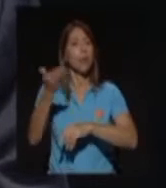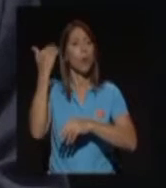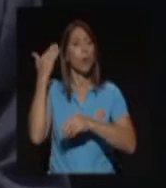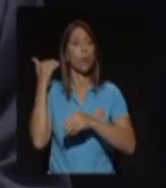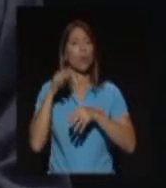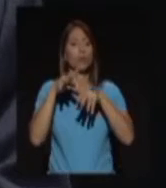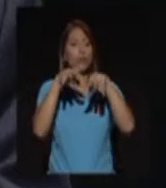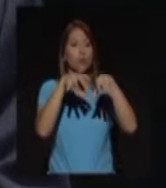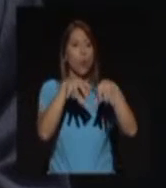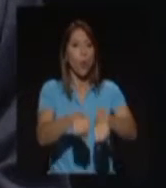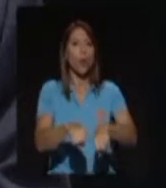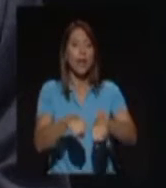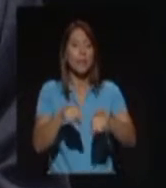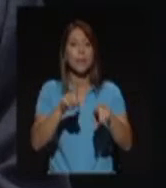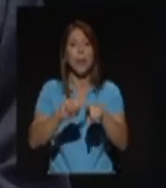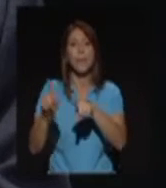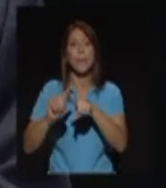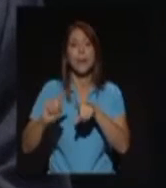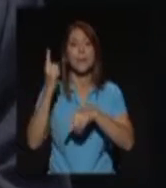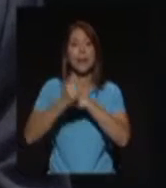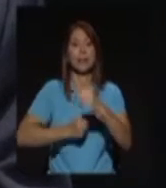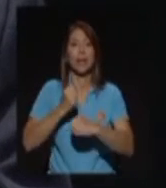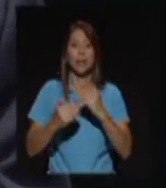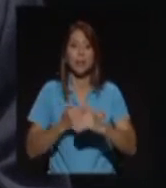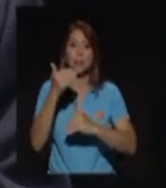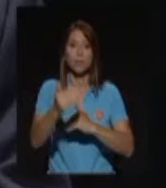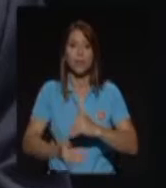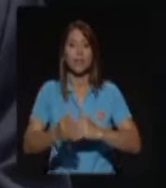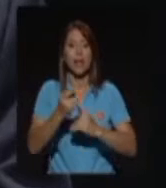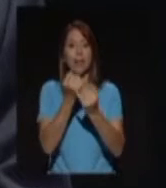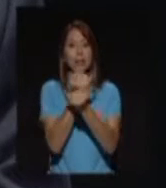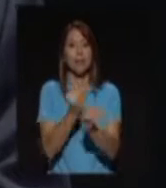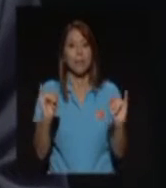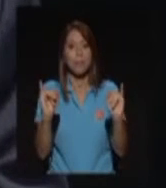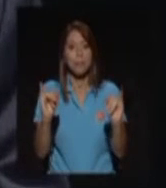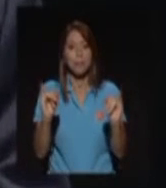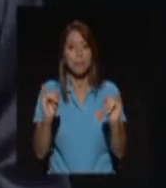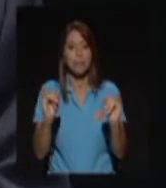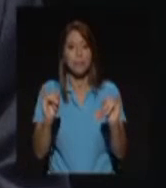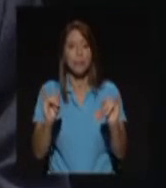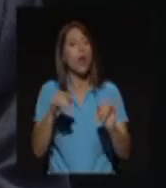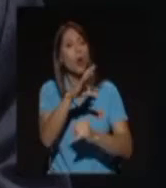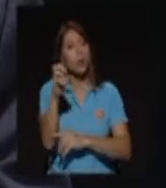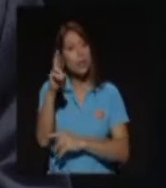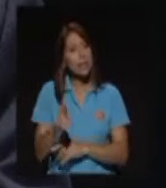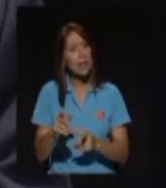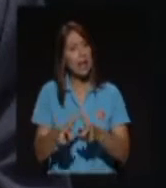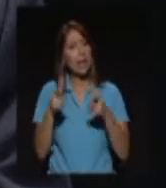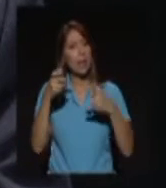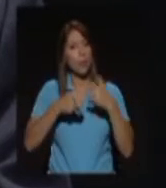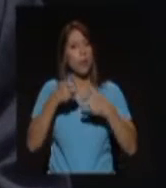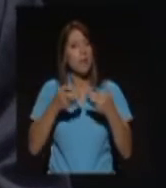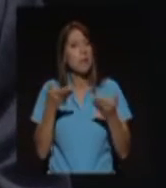y en las primeras décadas después de la independencia, el gran problema que tuvo Costa Rica era